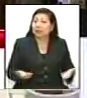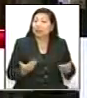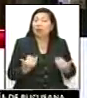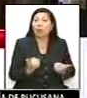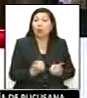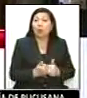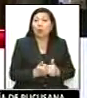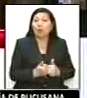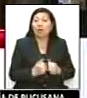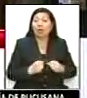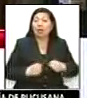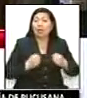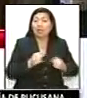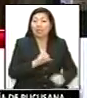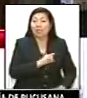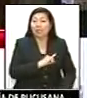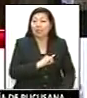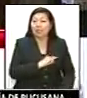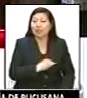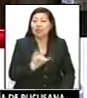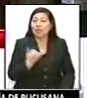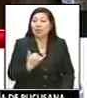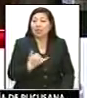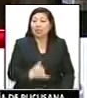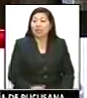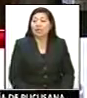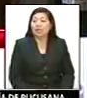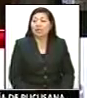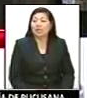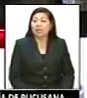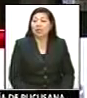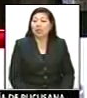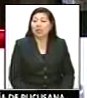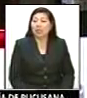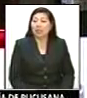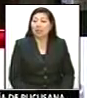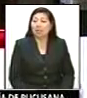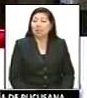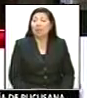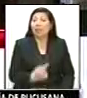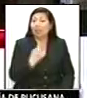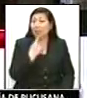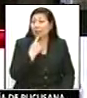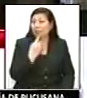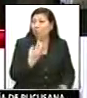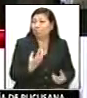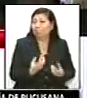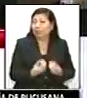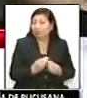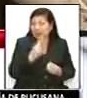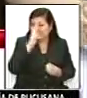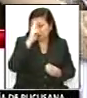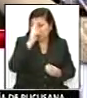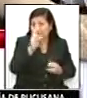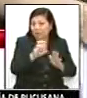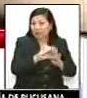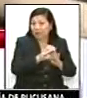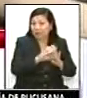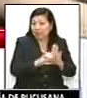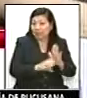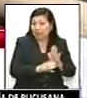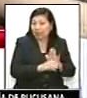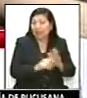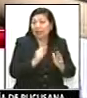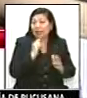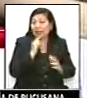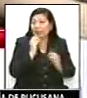a un acto de rebelión institucional. Eso, evidentemente, dice poco del respeto a la Constitución y